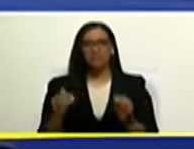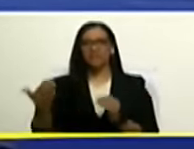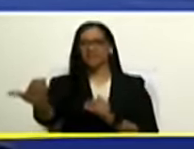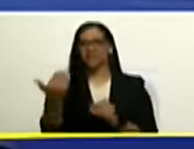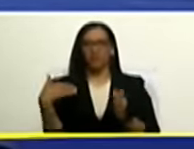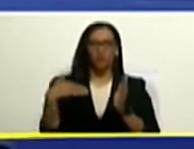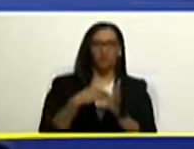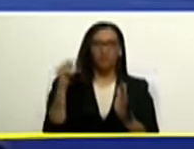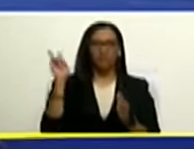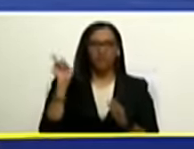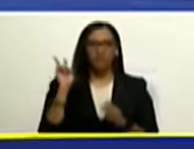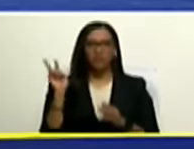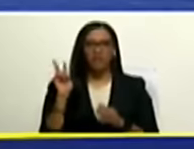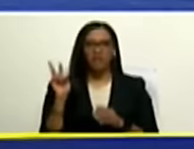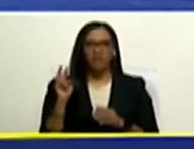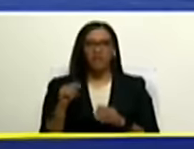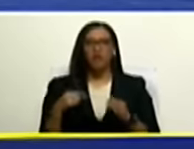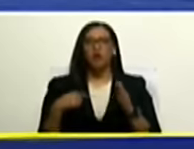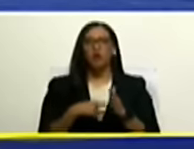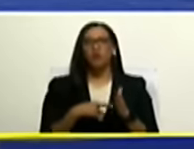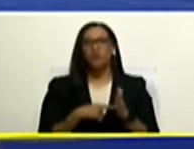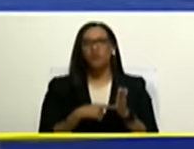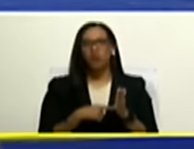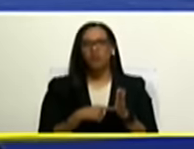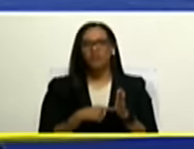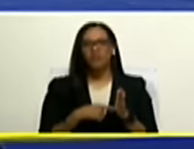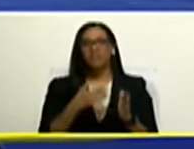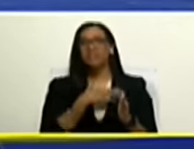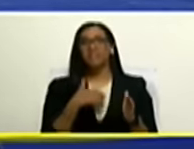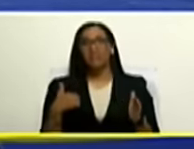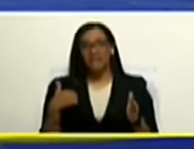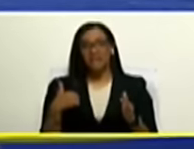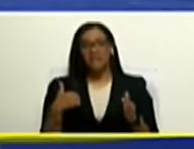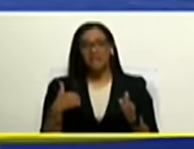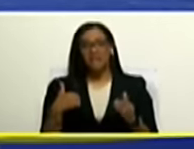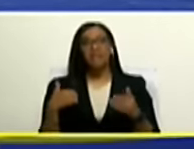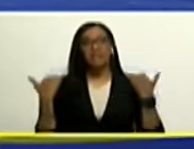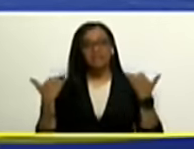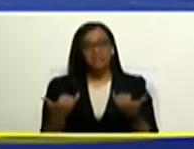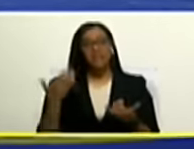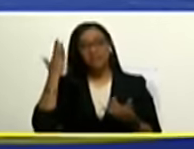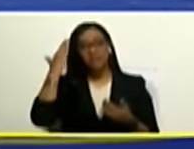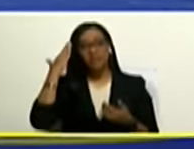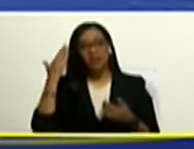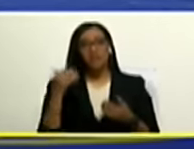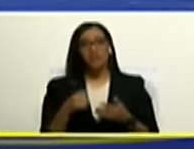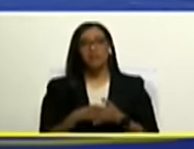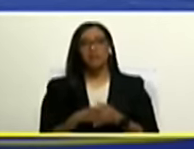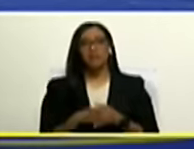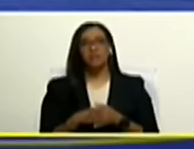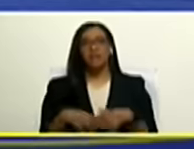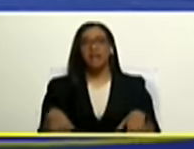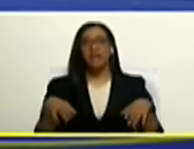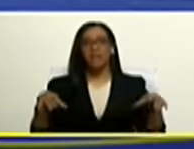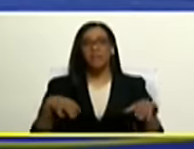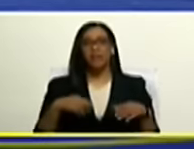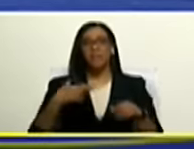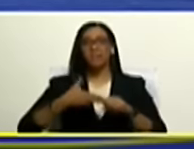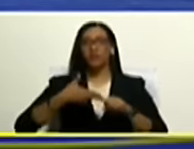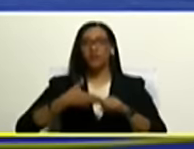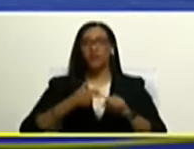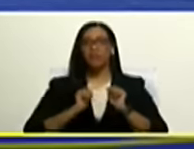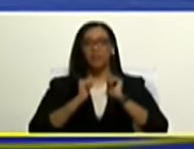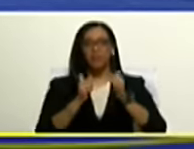Venezuela. Los deudores querían desgajar, ya se sabía de la inmensa riqueza petrolera